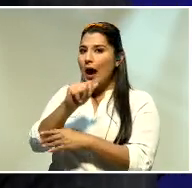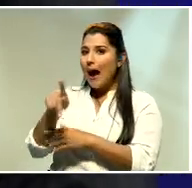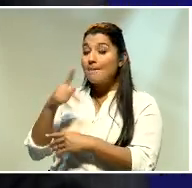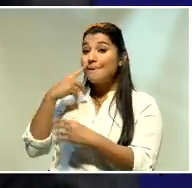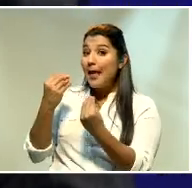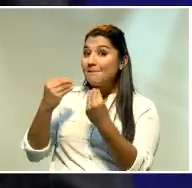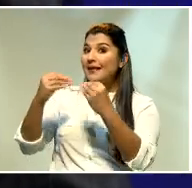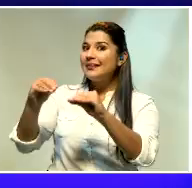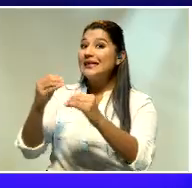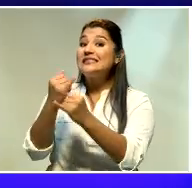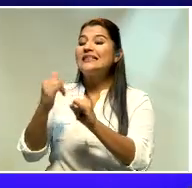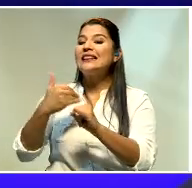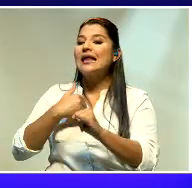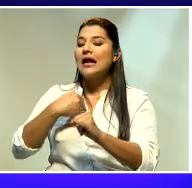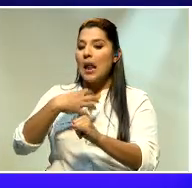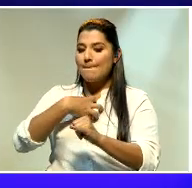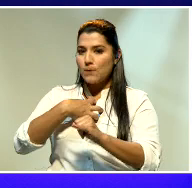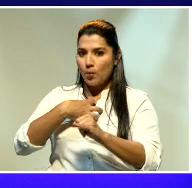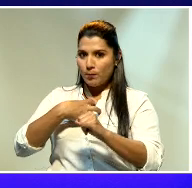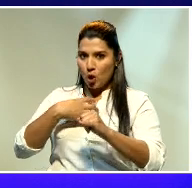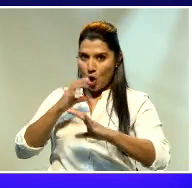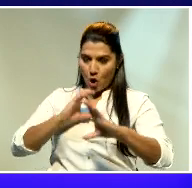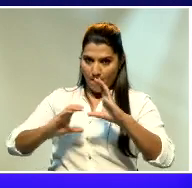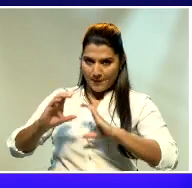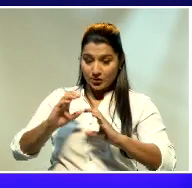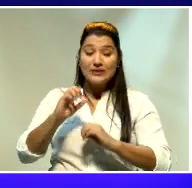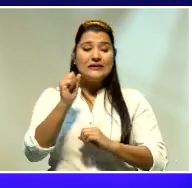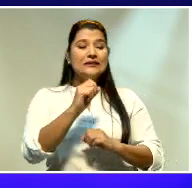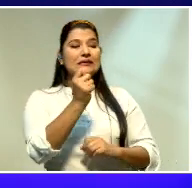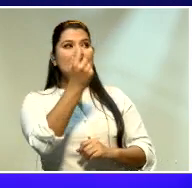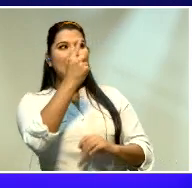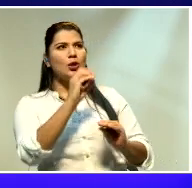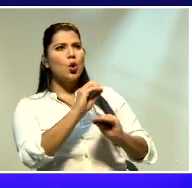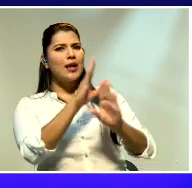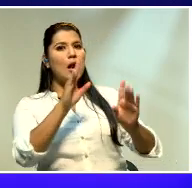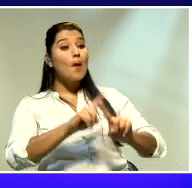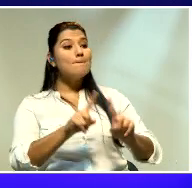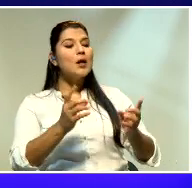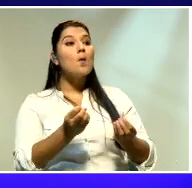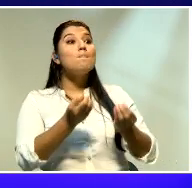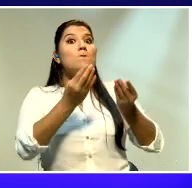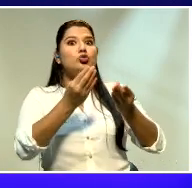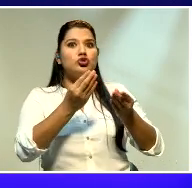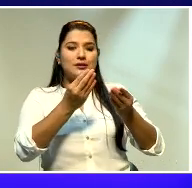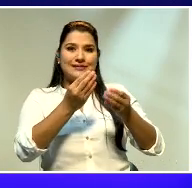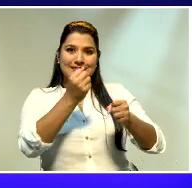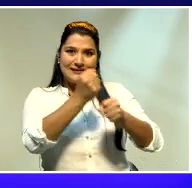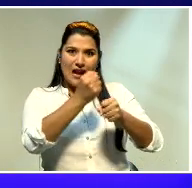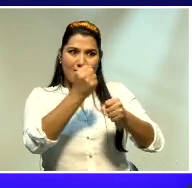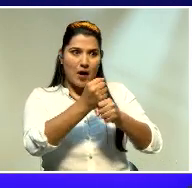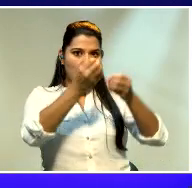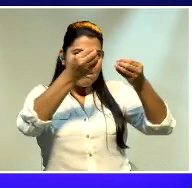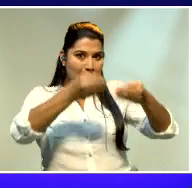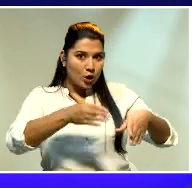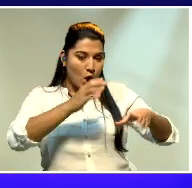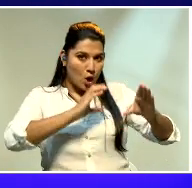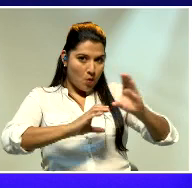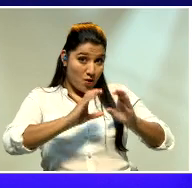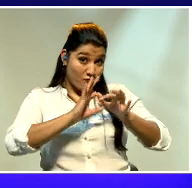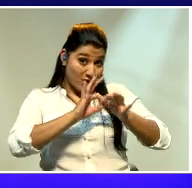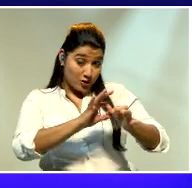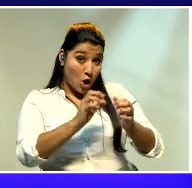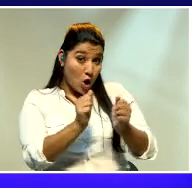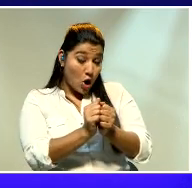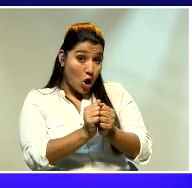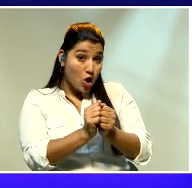que tener un local. Eso está claro, pero la contracción económica, los miles de empleos que se perdieron en el comercio tienen que ver con